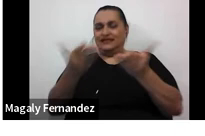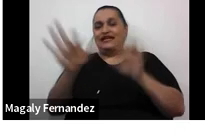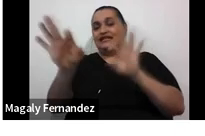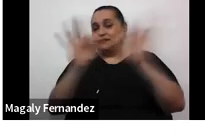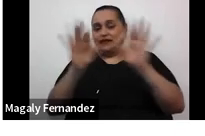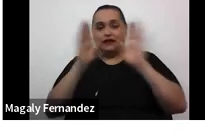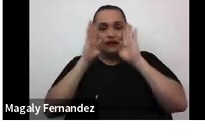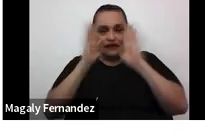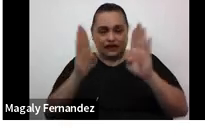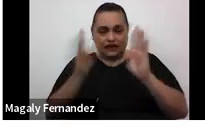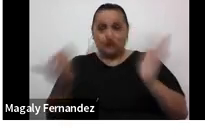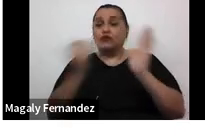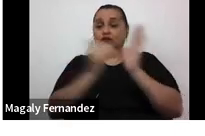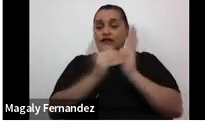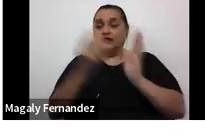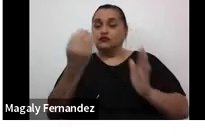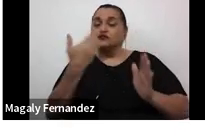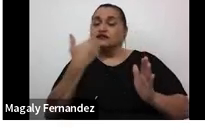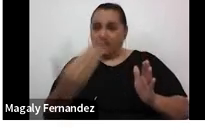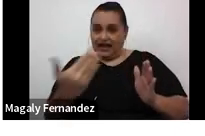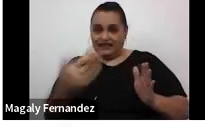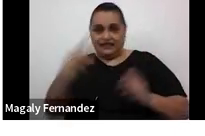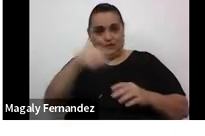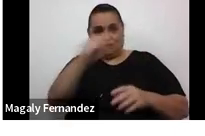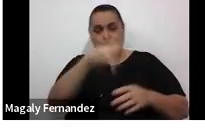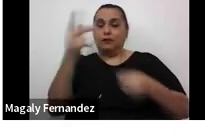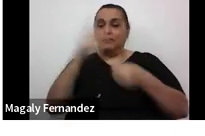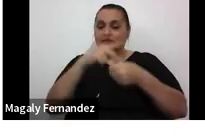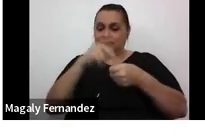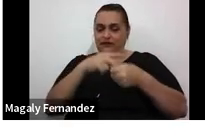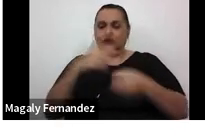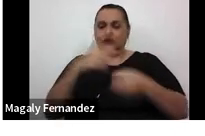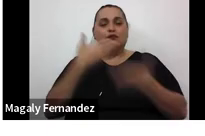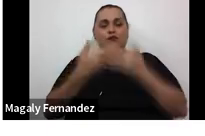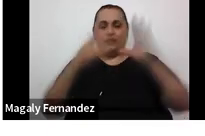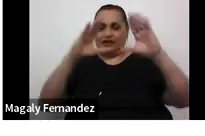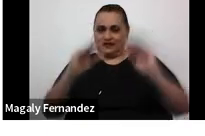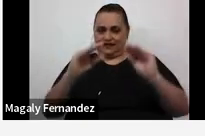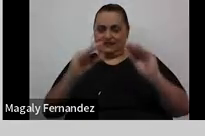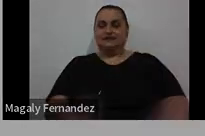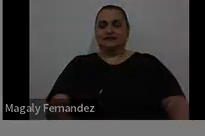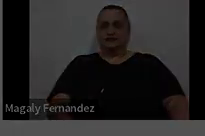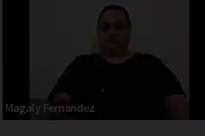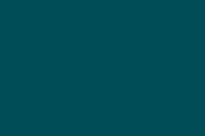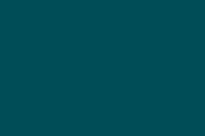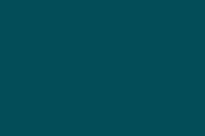atentos Nuevamente muchas gracias por su participación y que tengan Muy buenas tardes